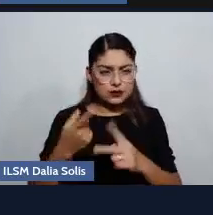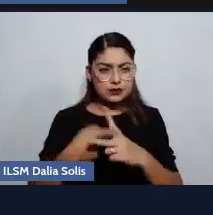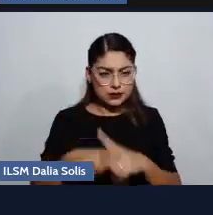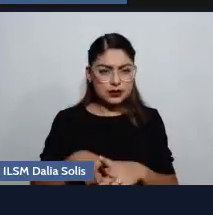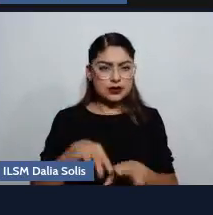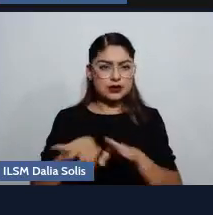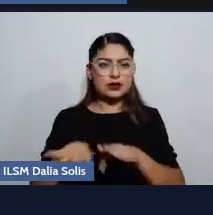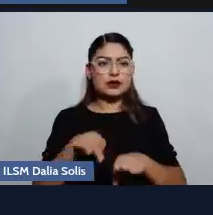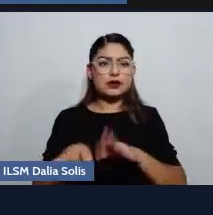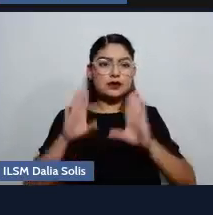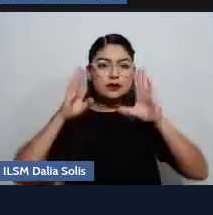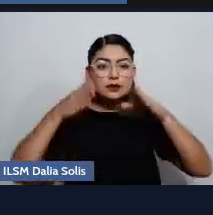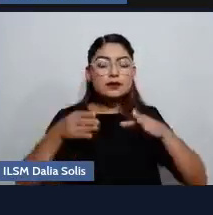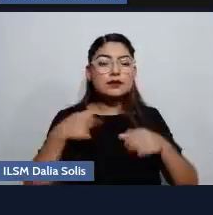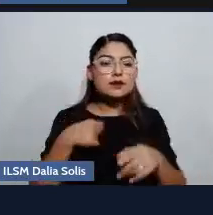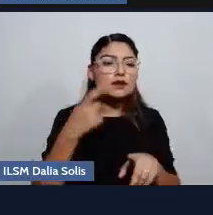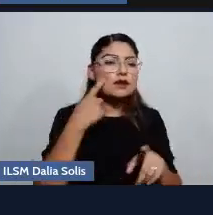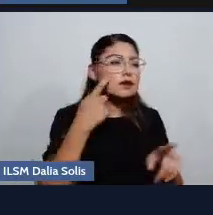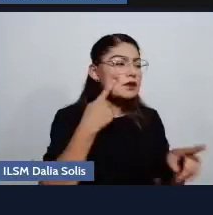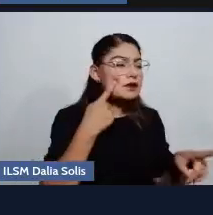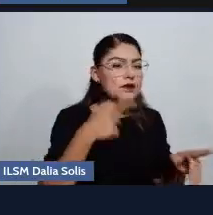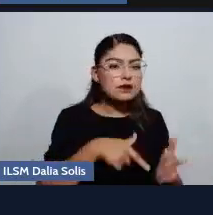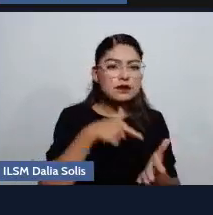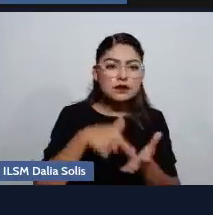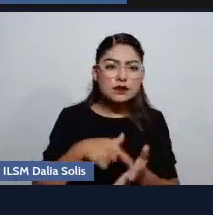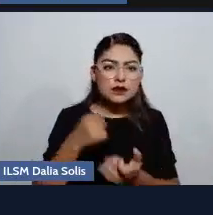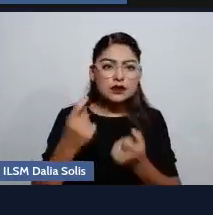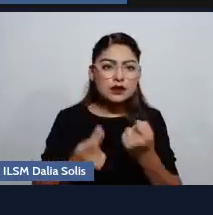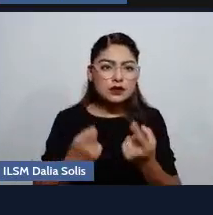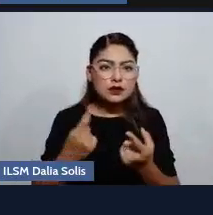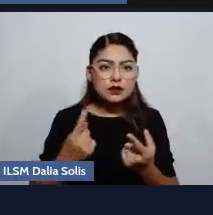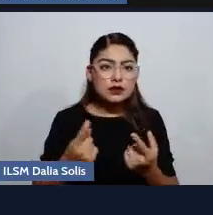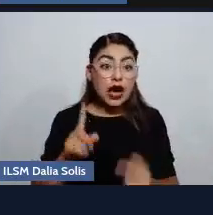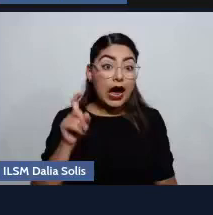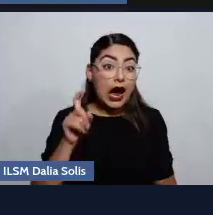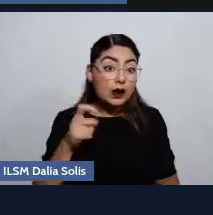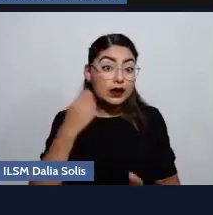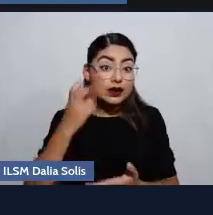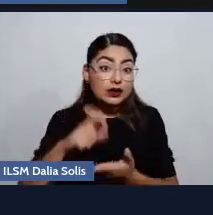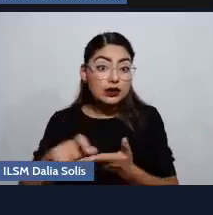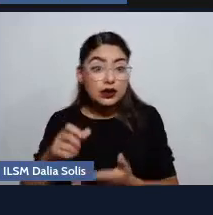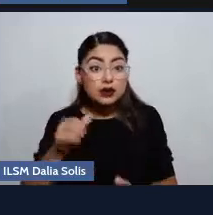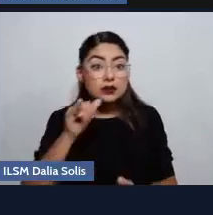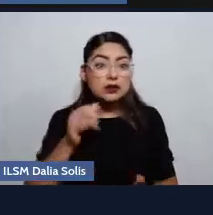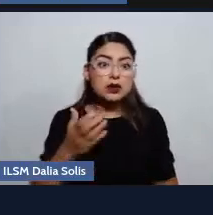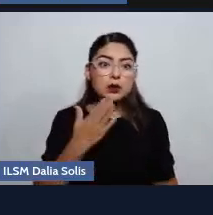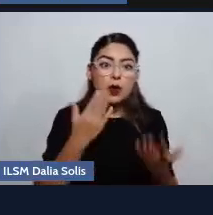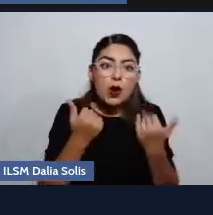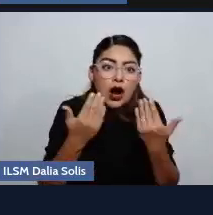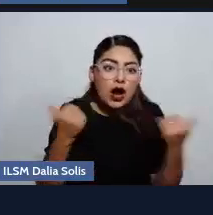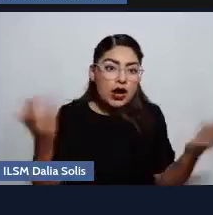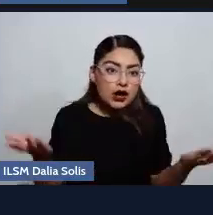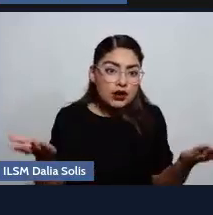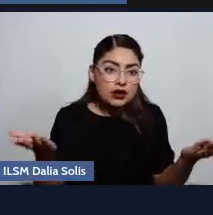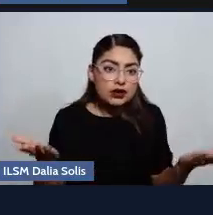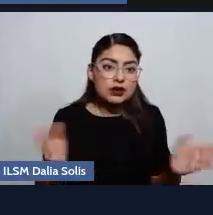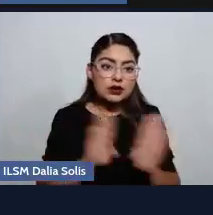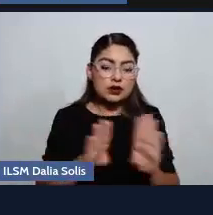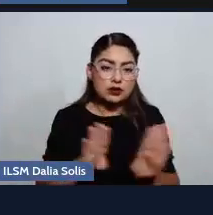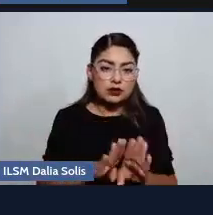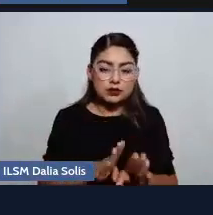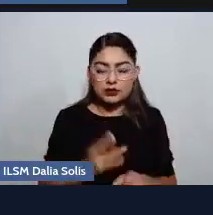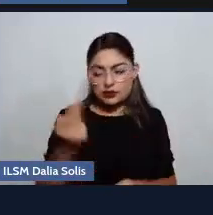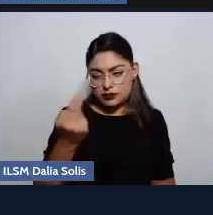donde no cuentan ni siquiera con agua para tomar, ¿no? O sea, cada quien ve cómo lo resuelve, entonces es algo que el